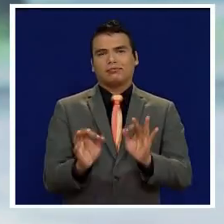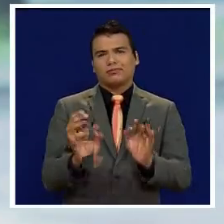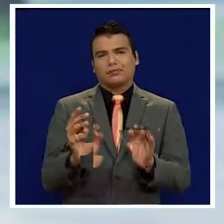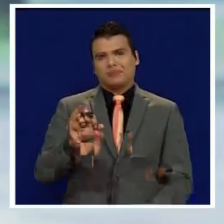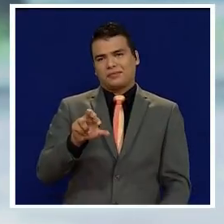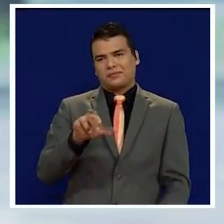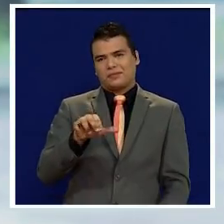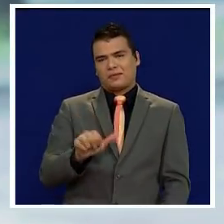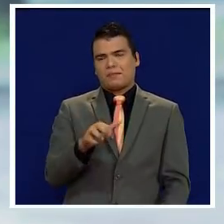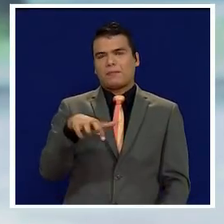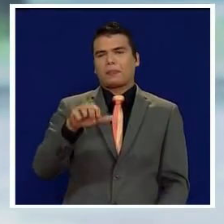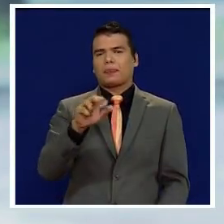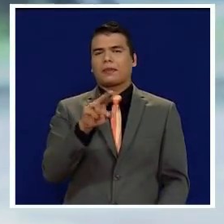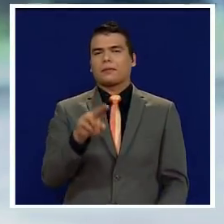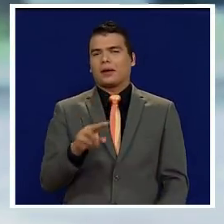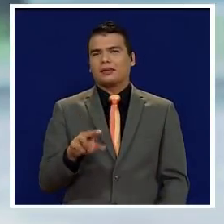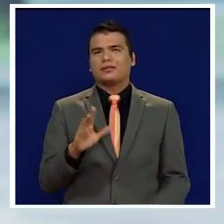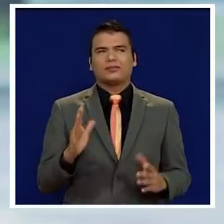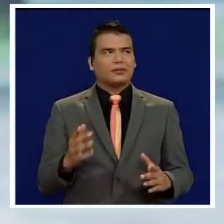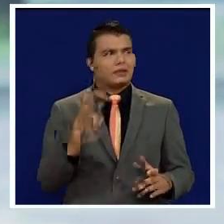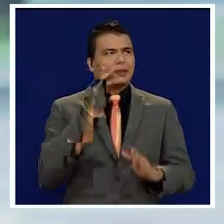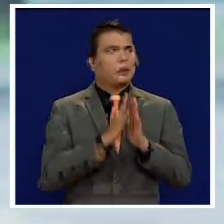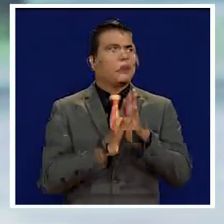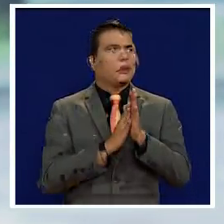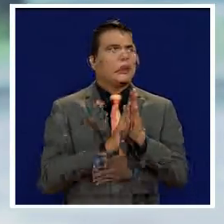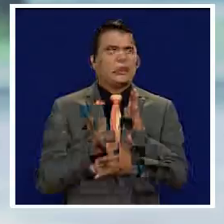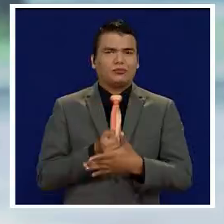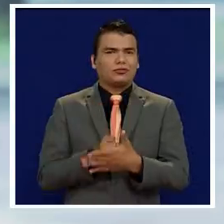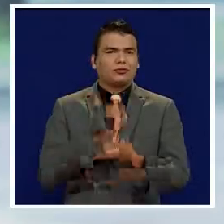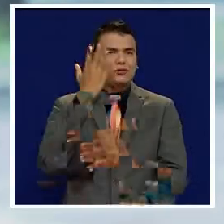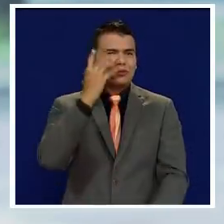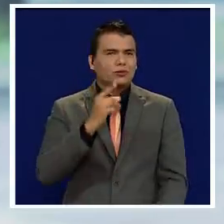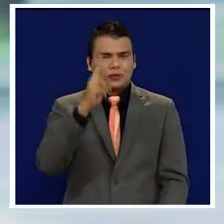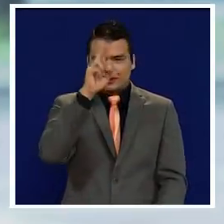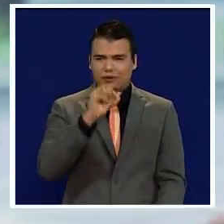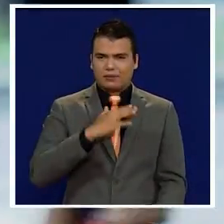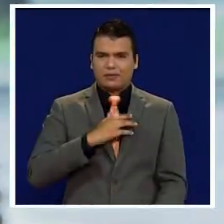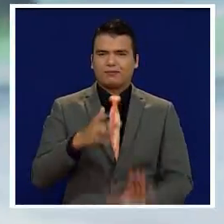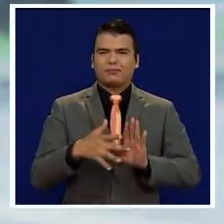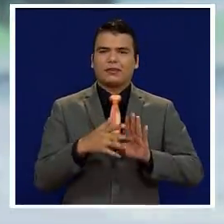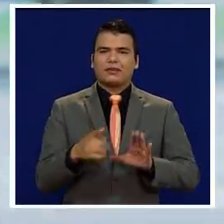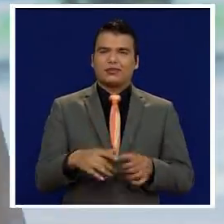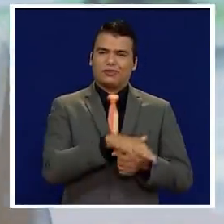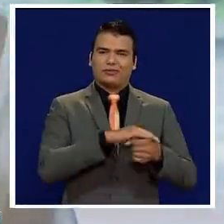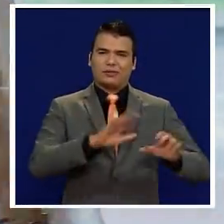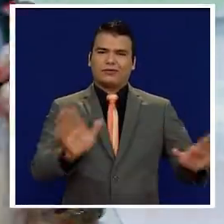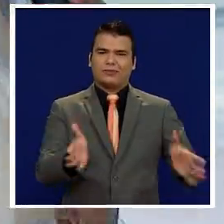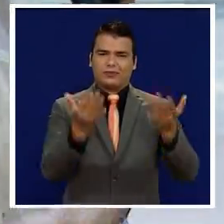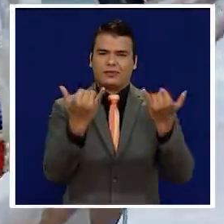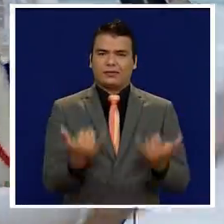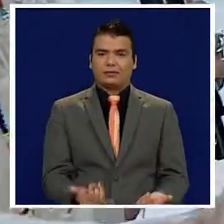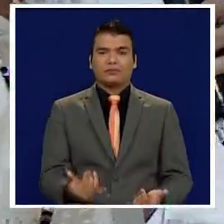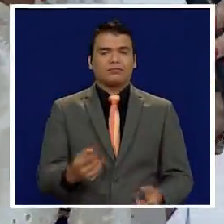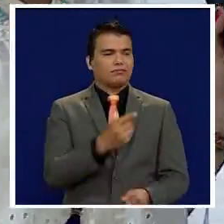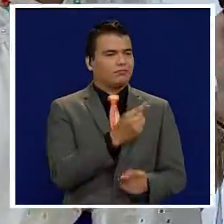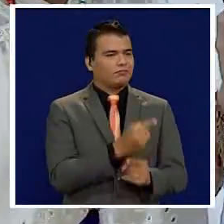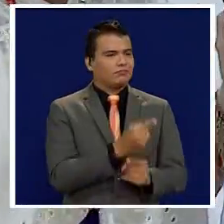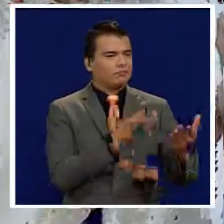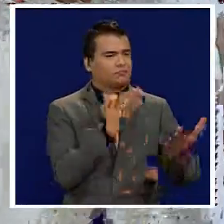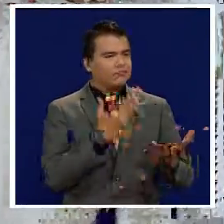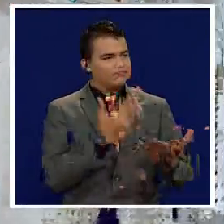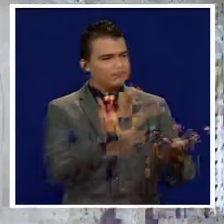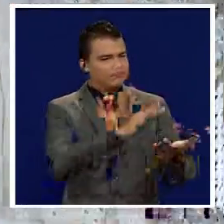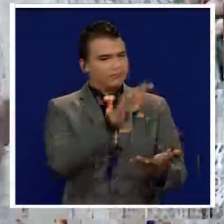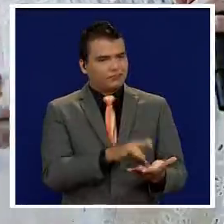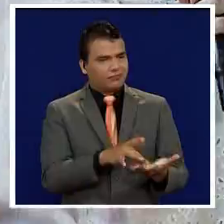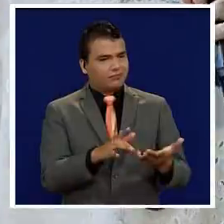del nombre y es el trabajo por el que me levanto todos los días para que ella tenga un país diferente. Qué bien, así será. María Isabel, gracias por estar